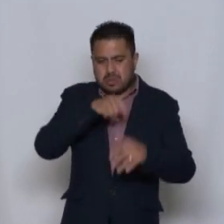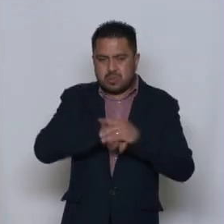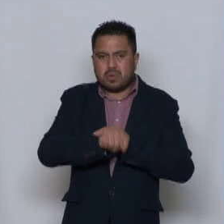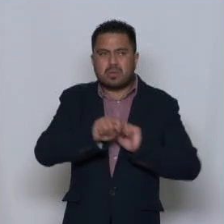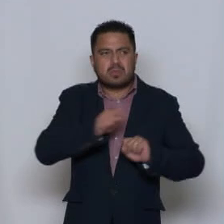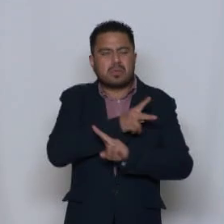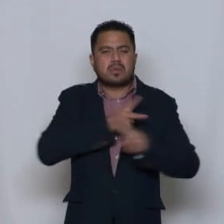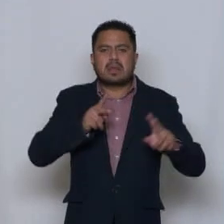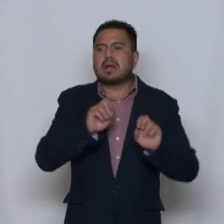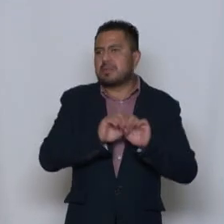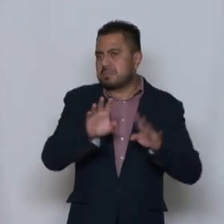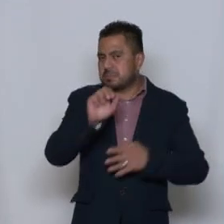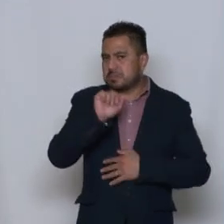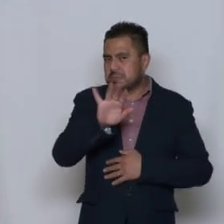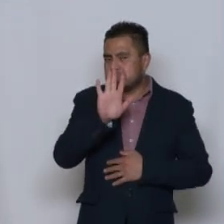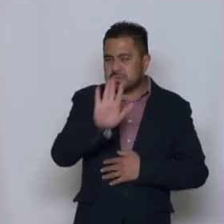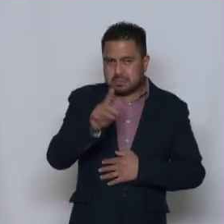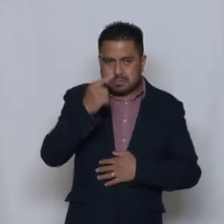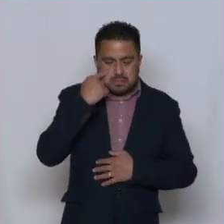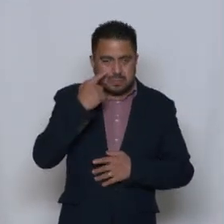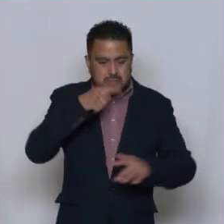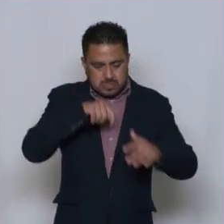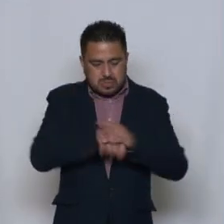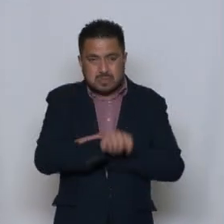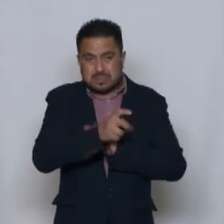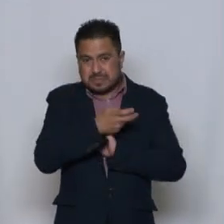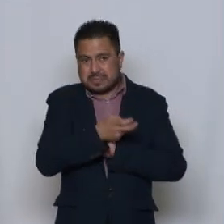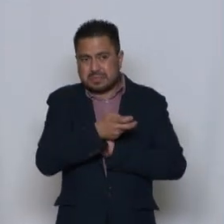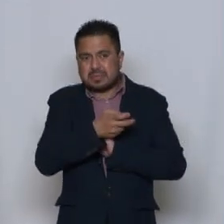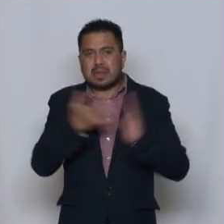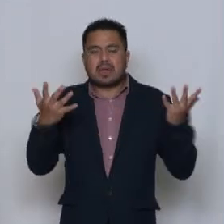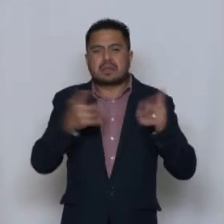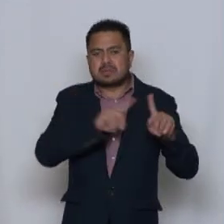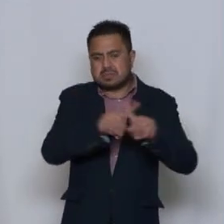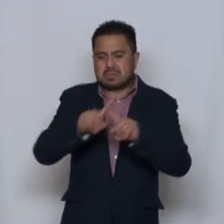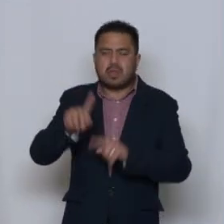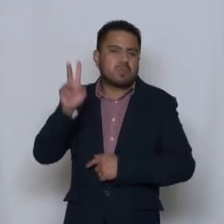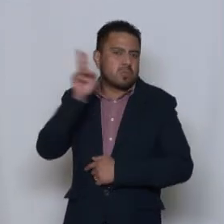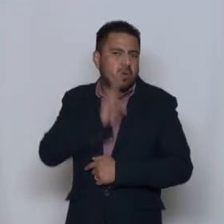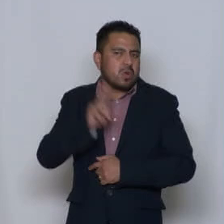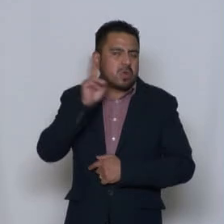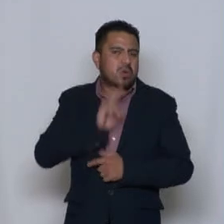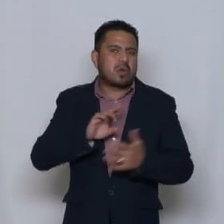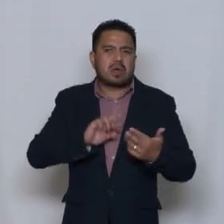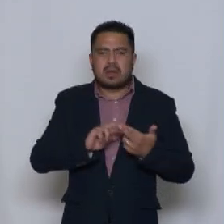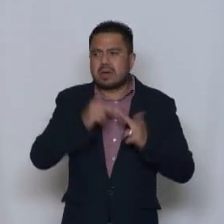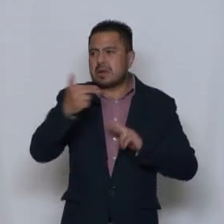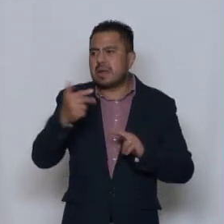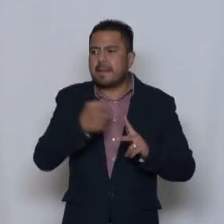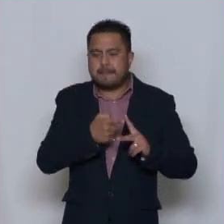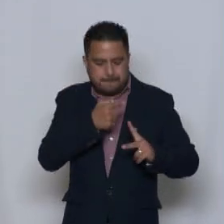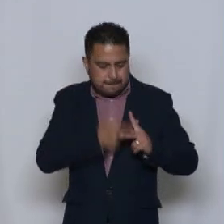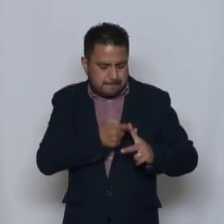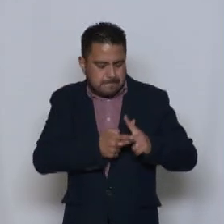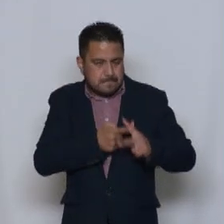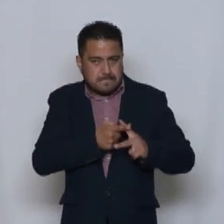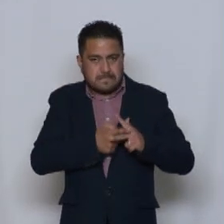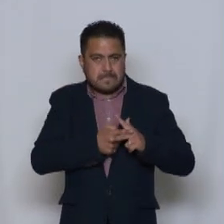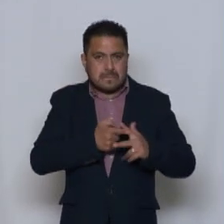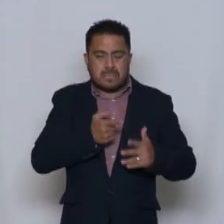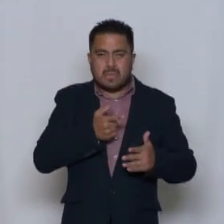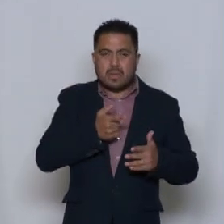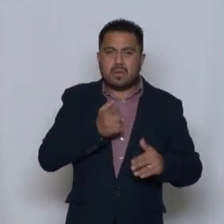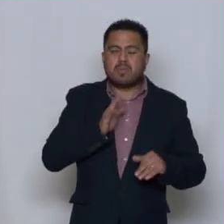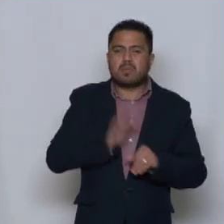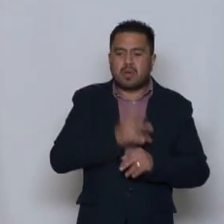viento? Claro que sí. En el túnel hacemos diferentes tipos de pruebas. Las relaciones matemáticas, o la